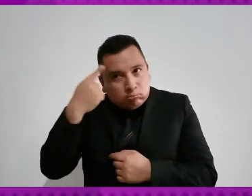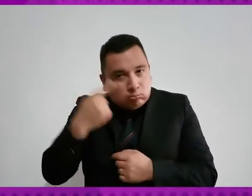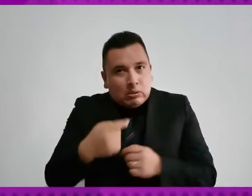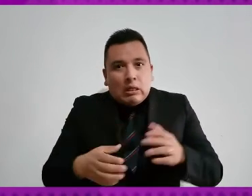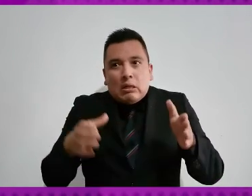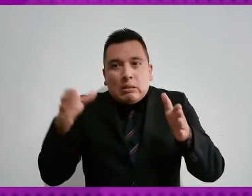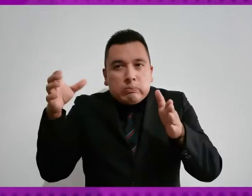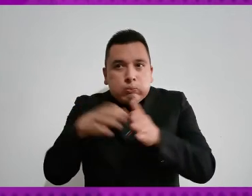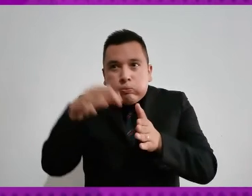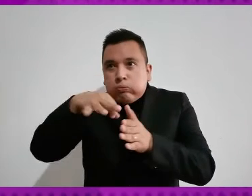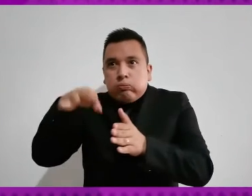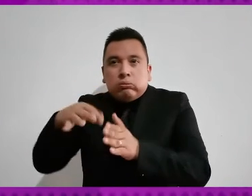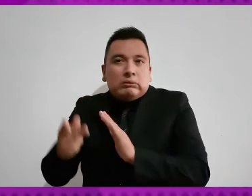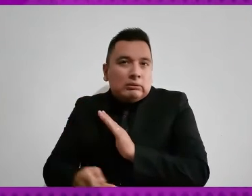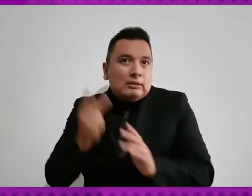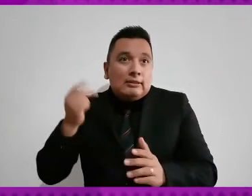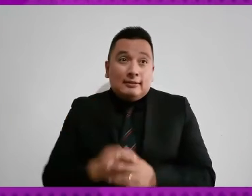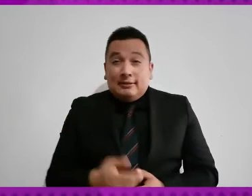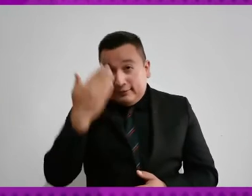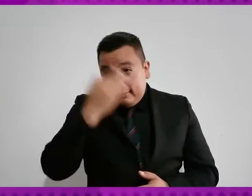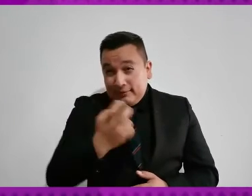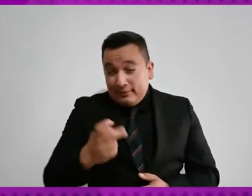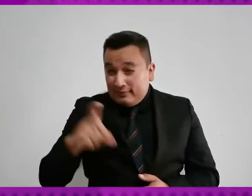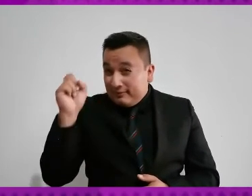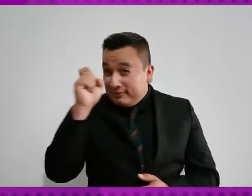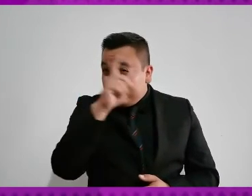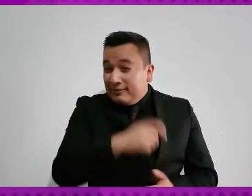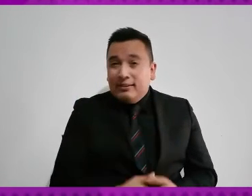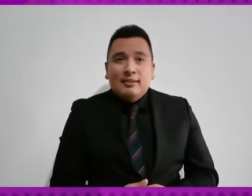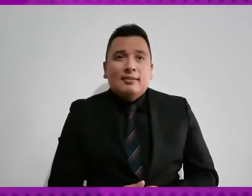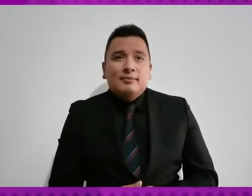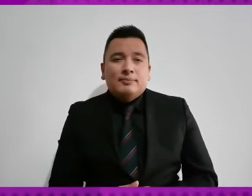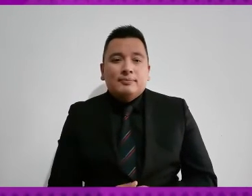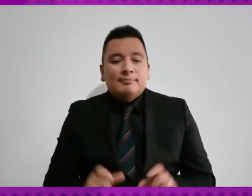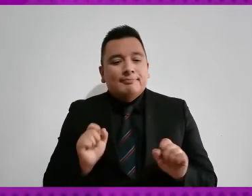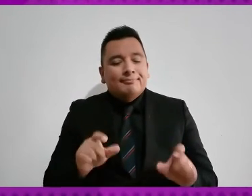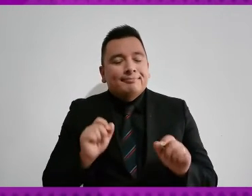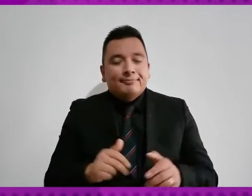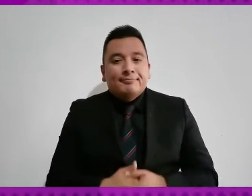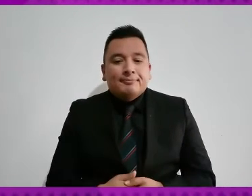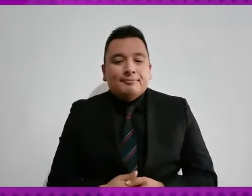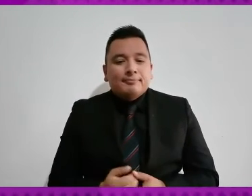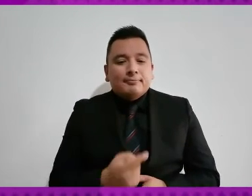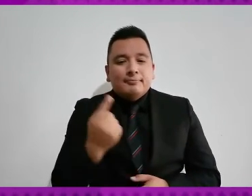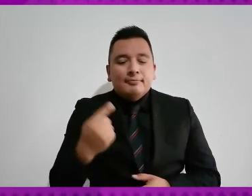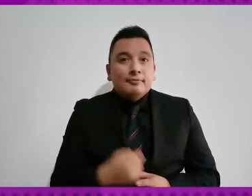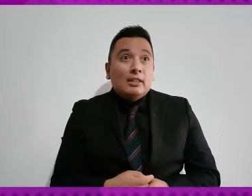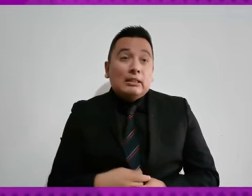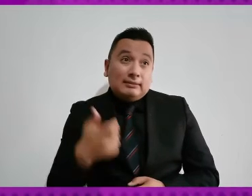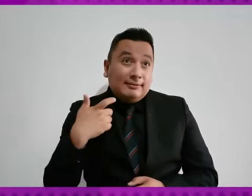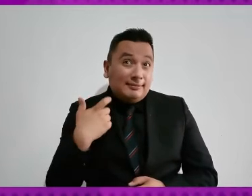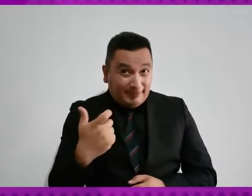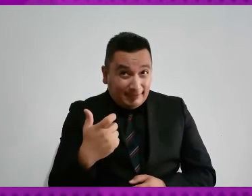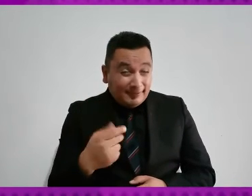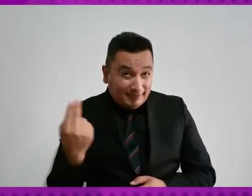popular con todas las implicaciones que esto significa, y también con todas las cuestiones económicas